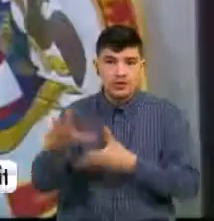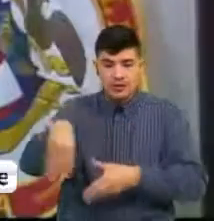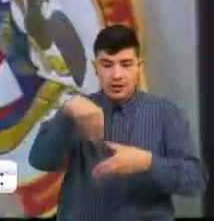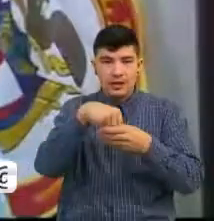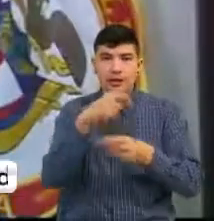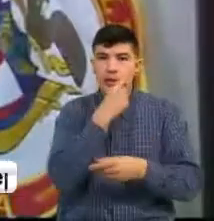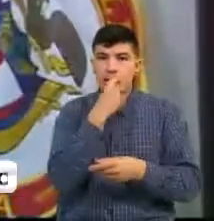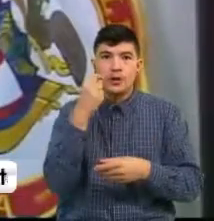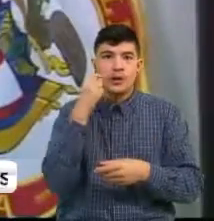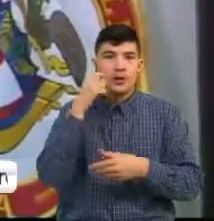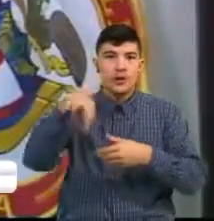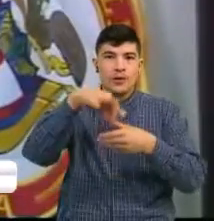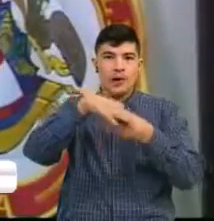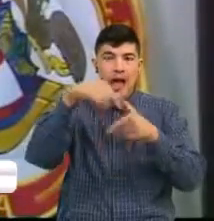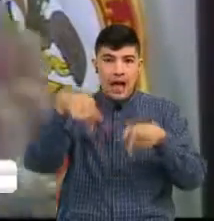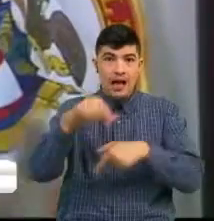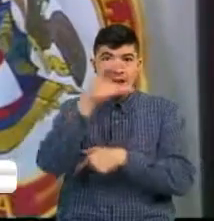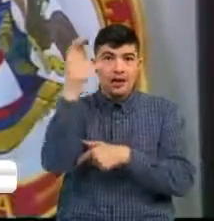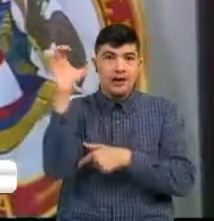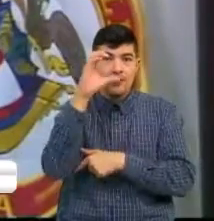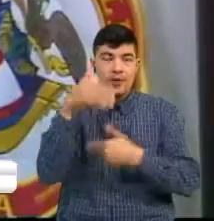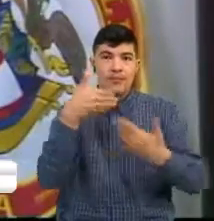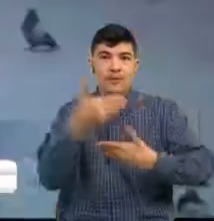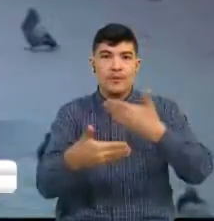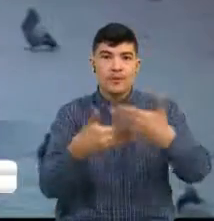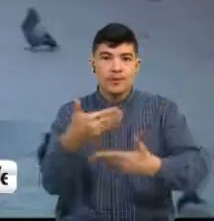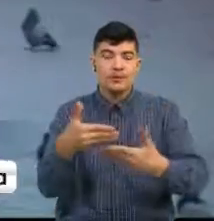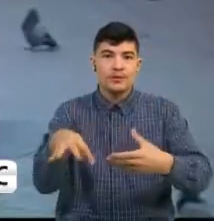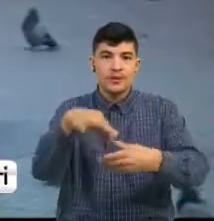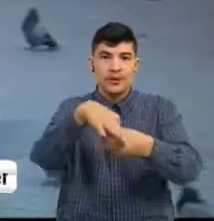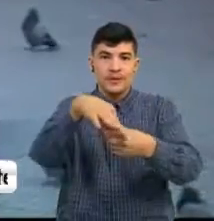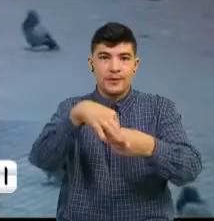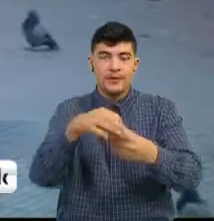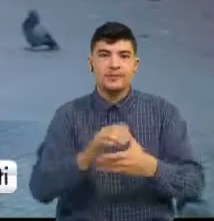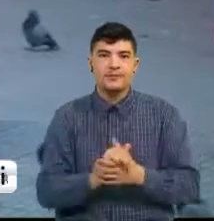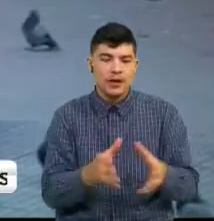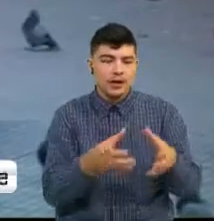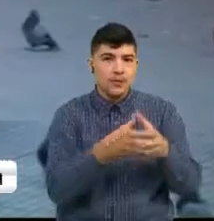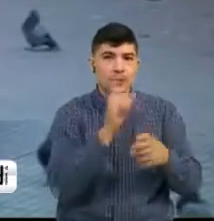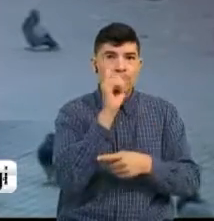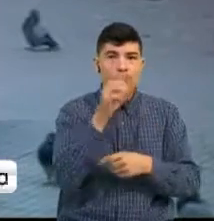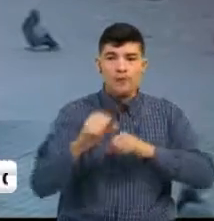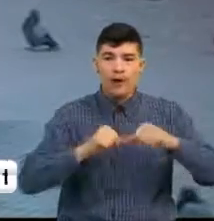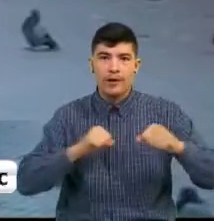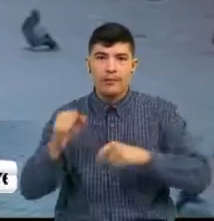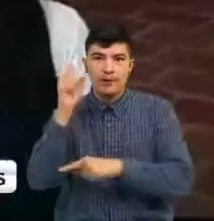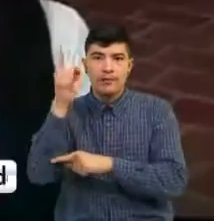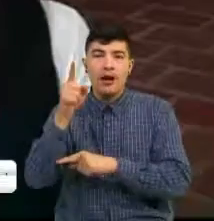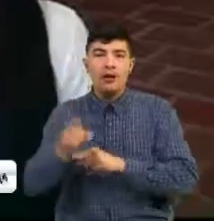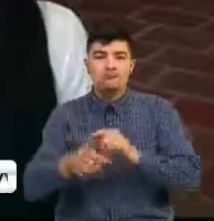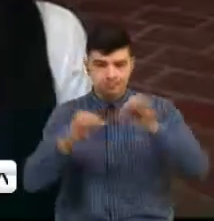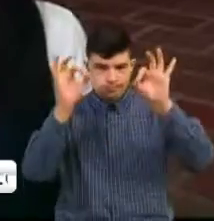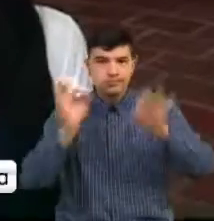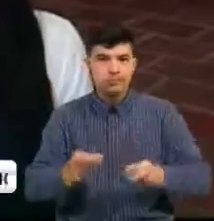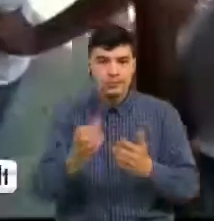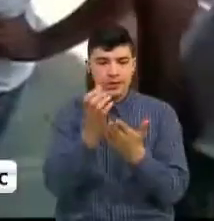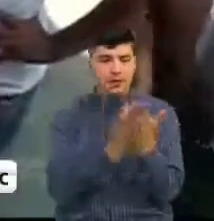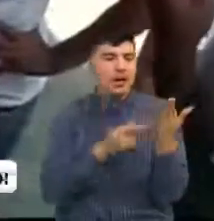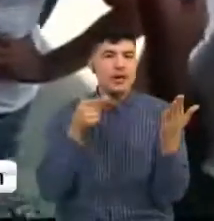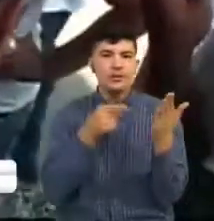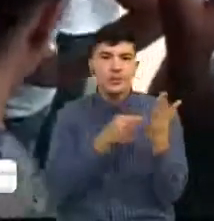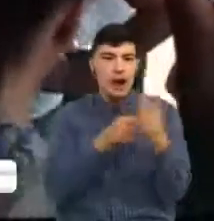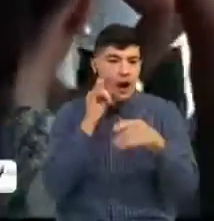Código Electoral en Colombia sobre los procesos electorales. Los partidos y movimientos políticos deben acreditar el sistema de auditoría